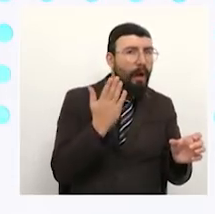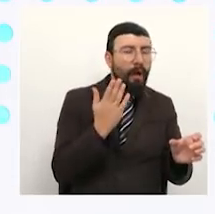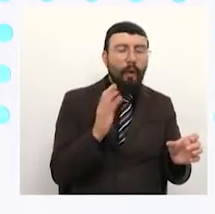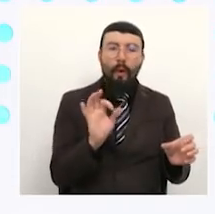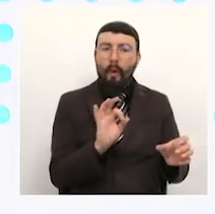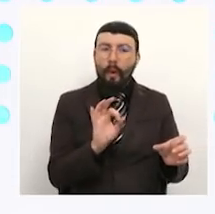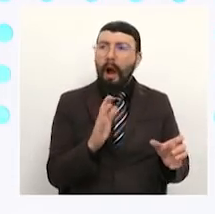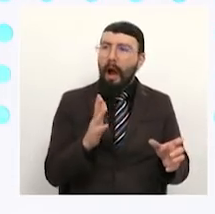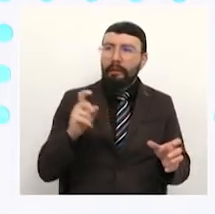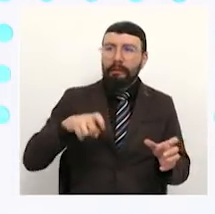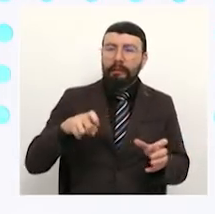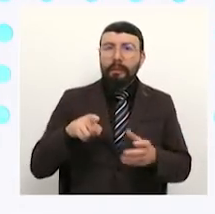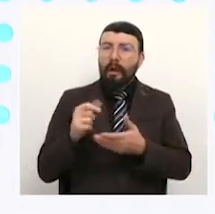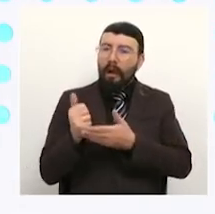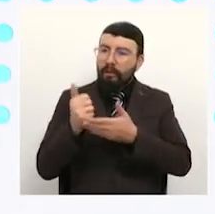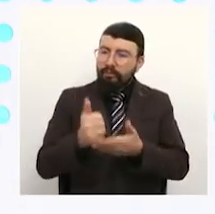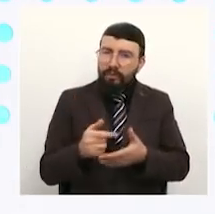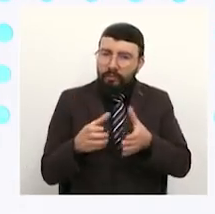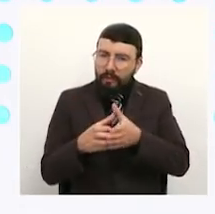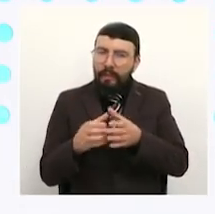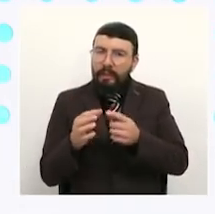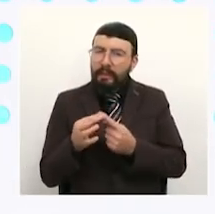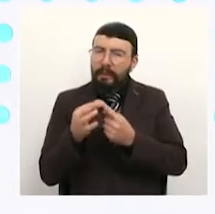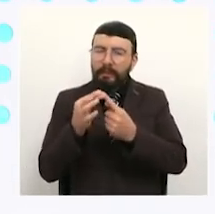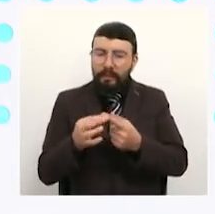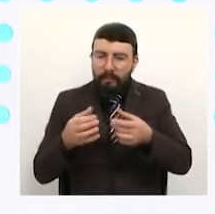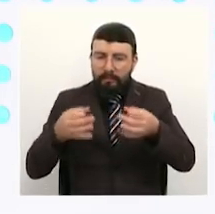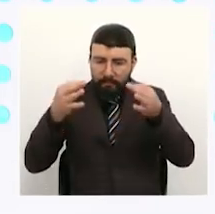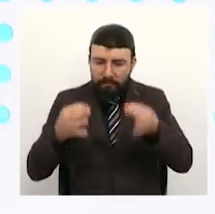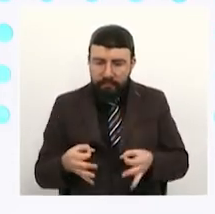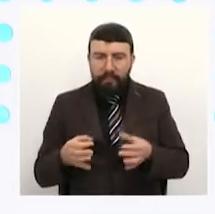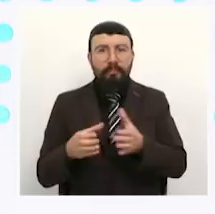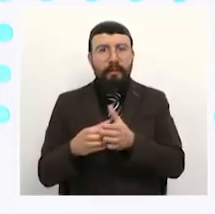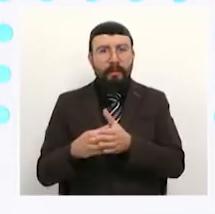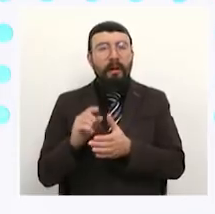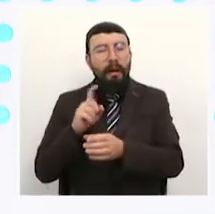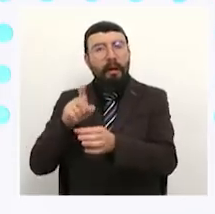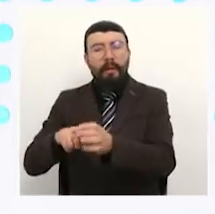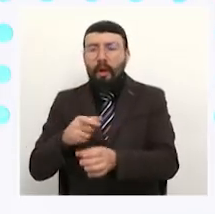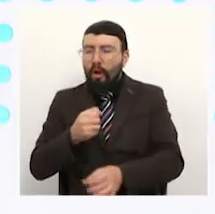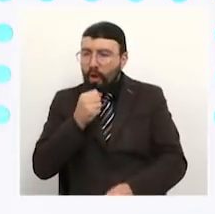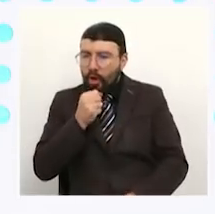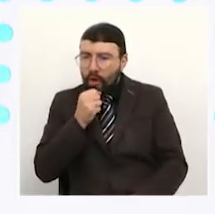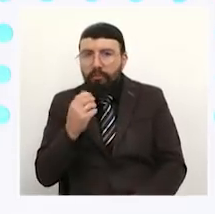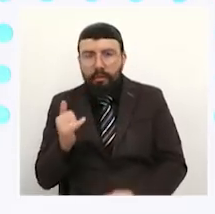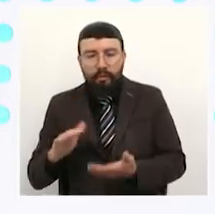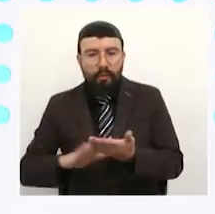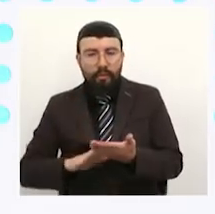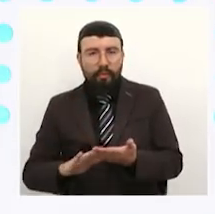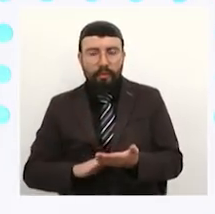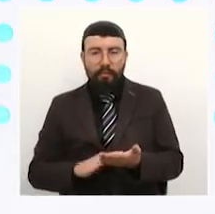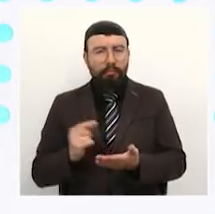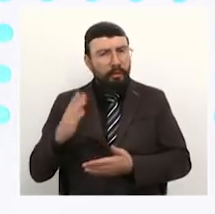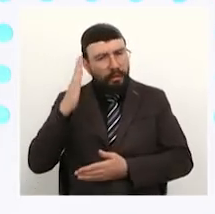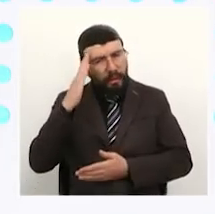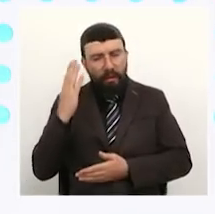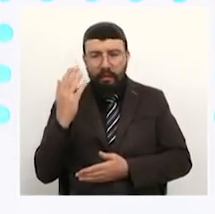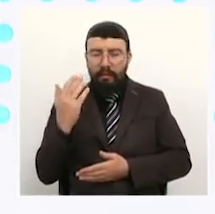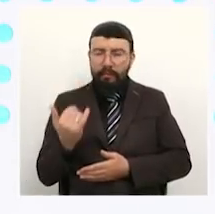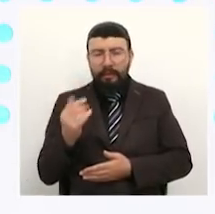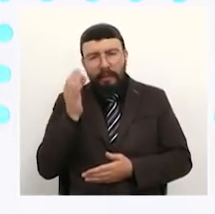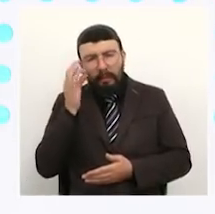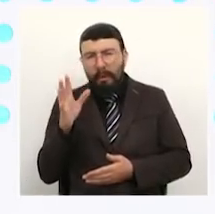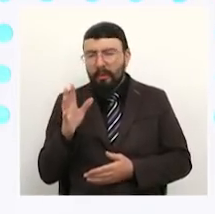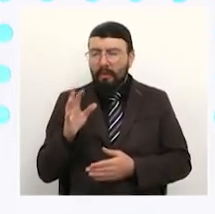ayuda diagnóstica terapéutica definitiva para tvs sin dejar de lado todas las otras cosas que no son tuberculosis